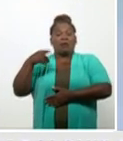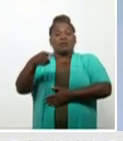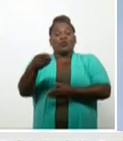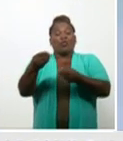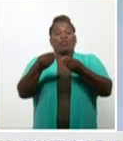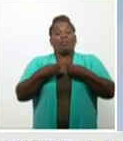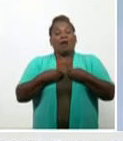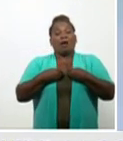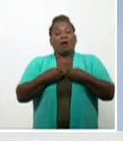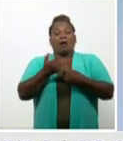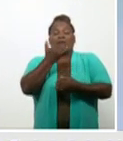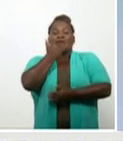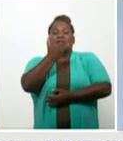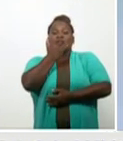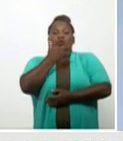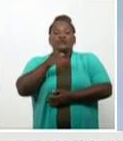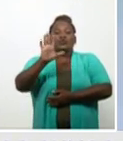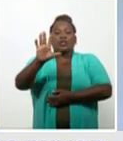del